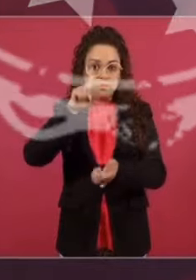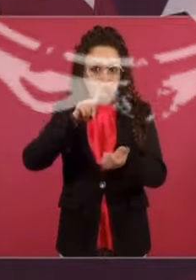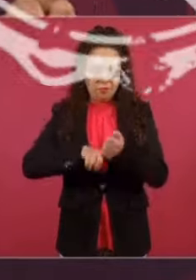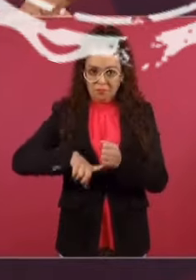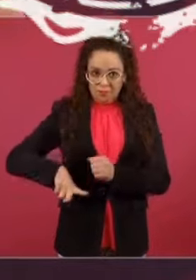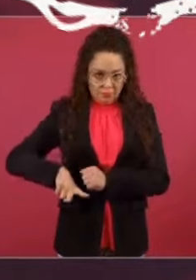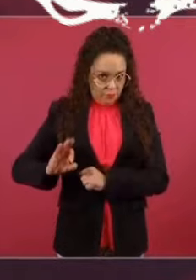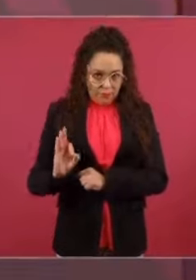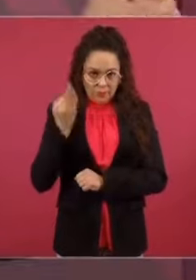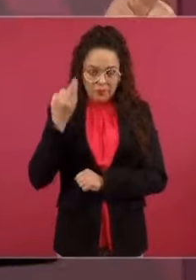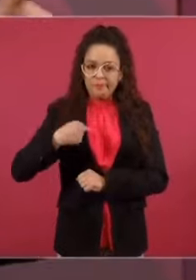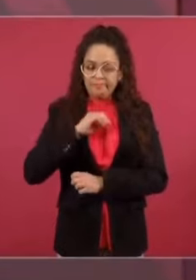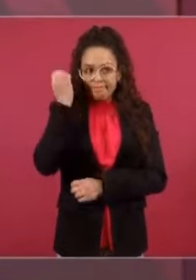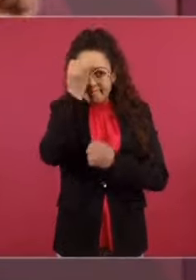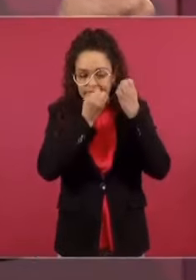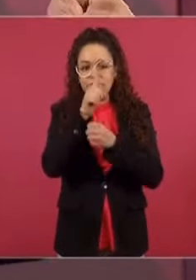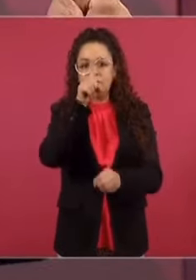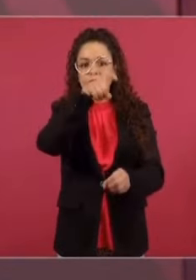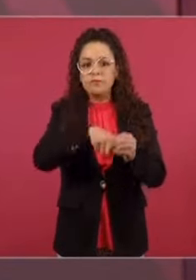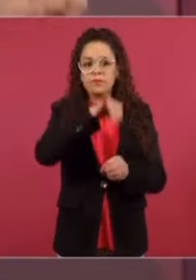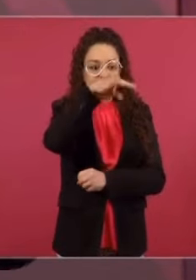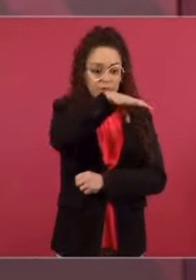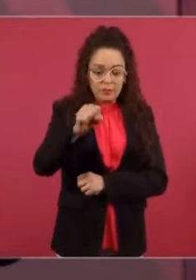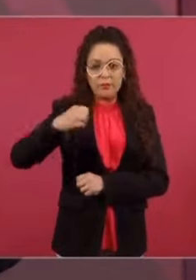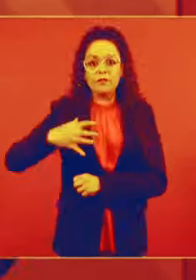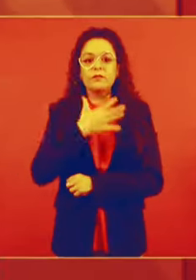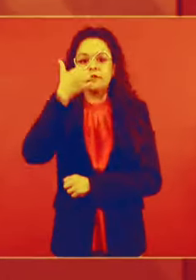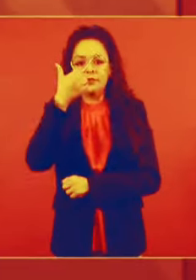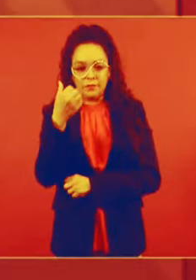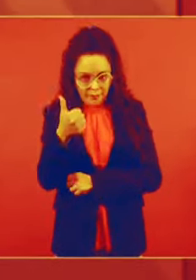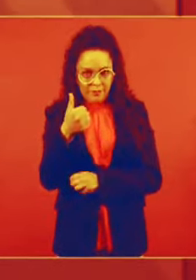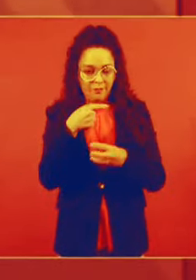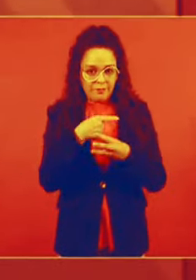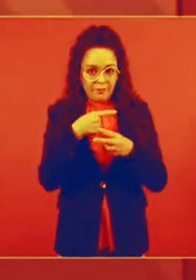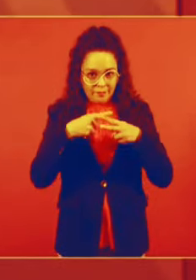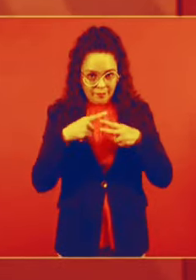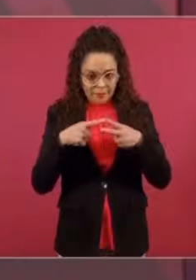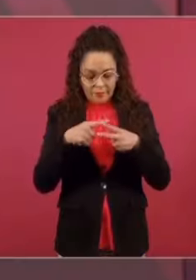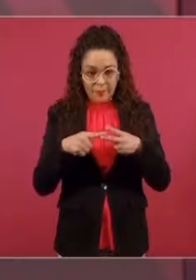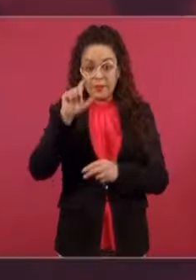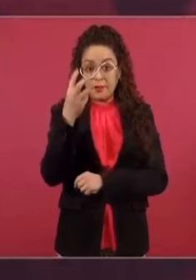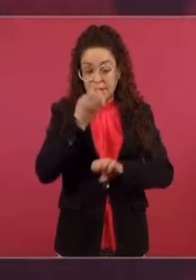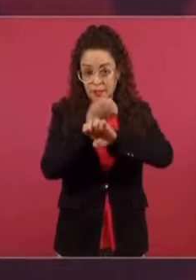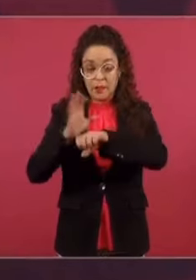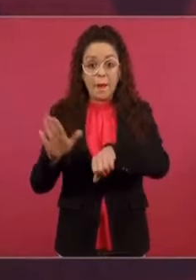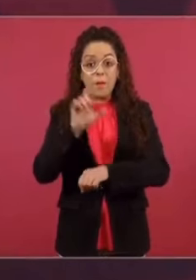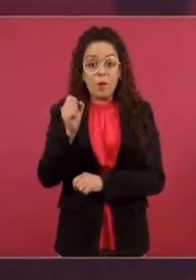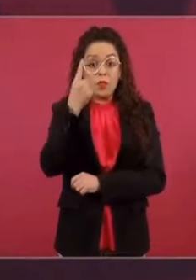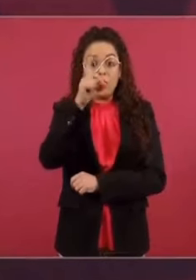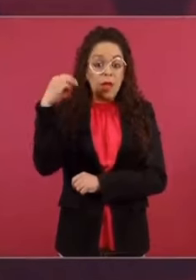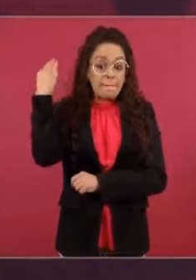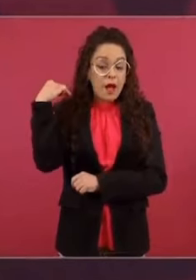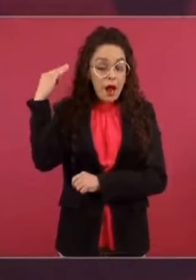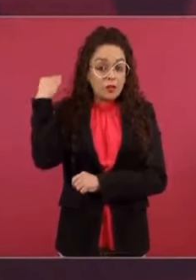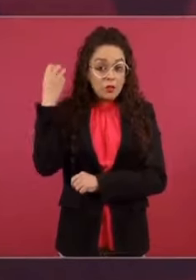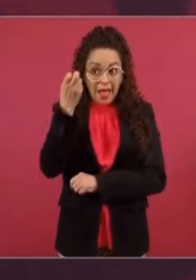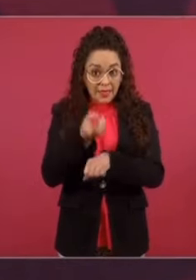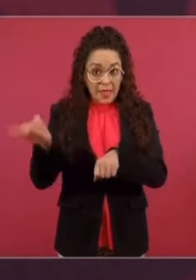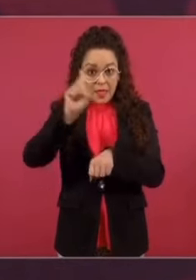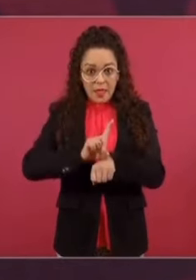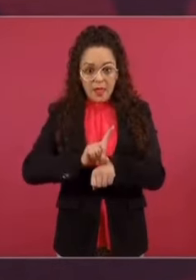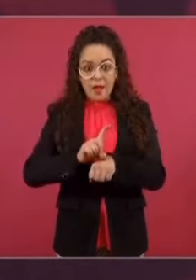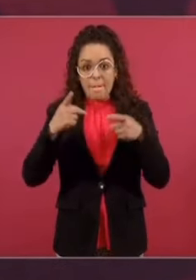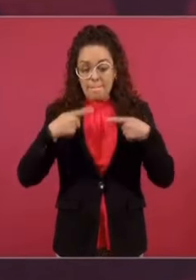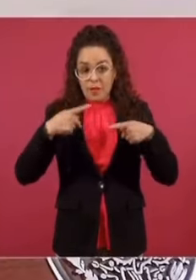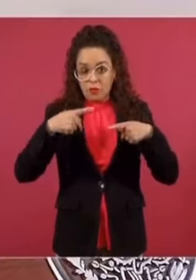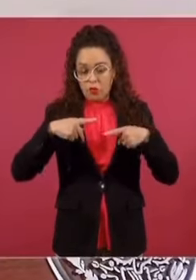Estoy evaluando todo lo que es IMSS Bienestar. 23 estados. Porque el día 21 de marzo... Apúntele bien. Los gobernadores, gobernadoras